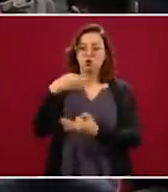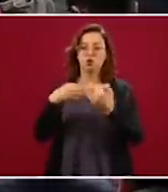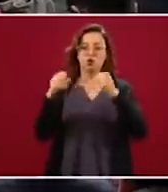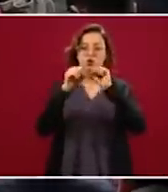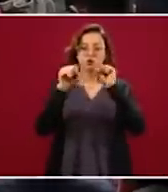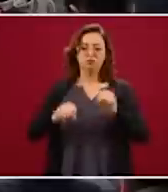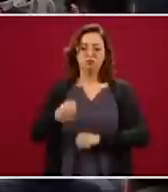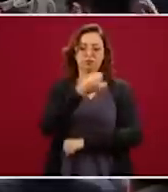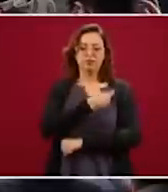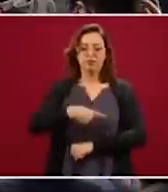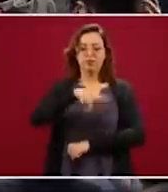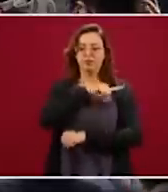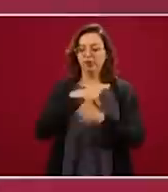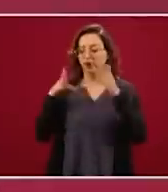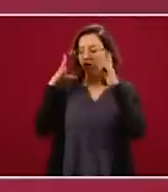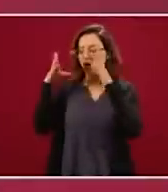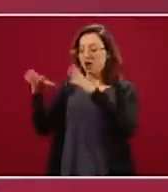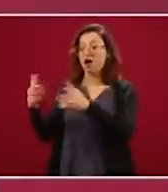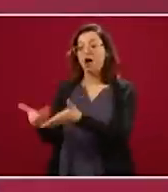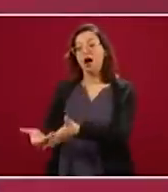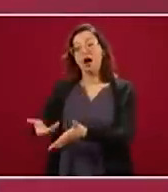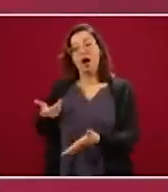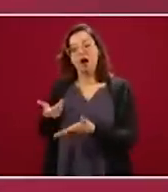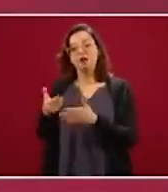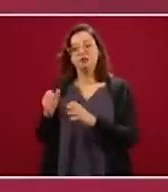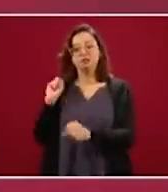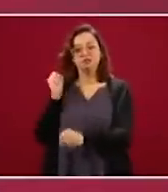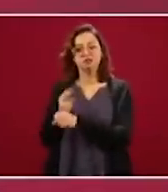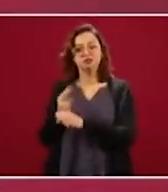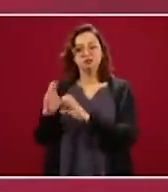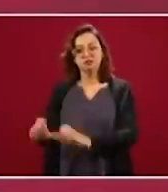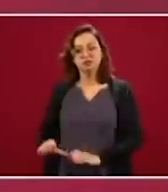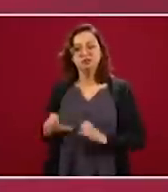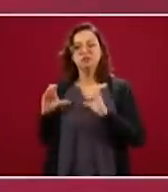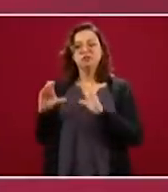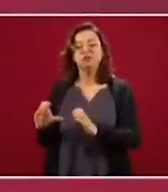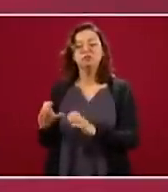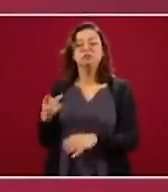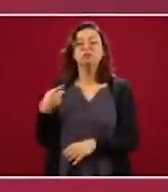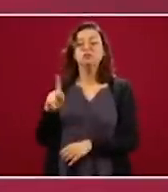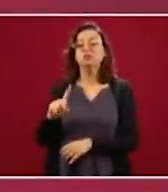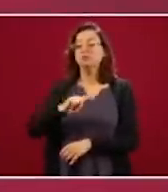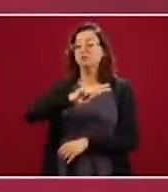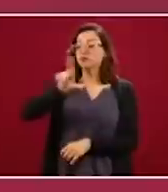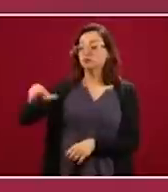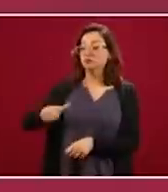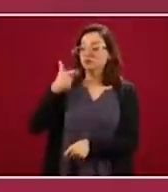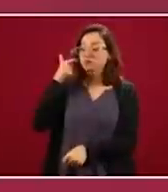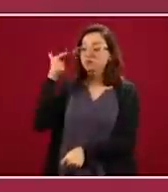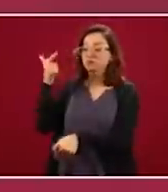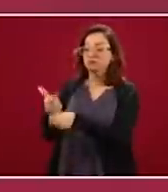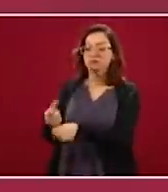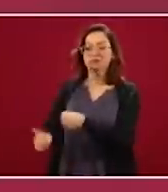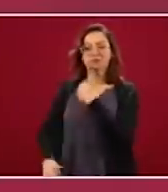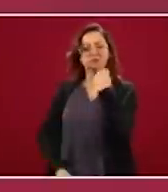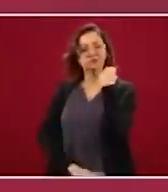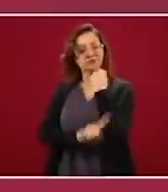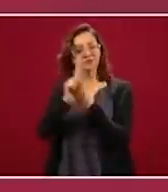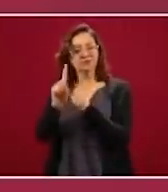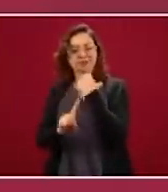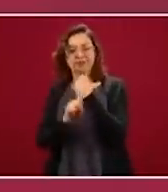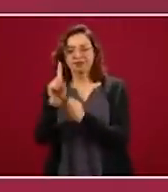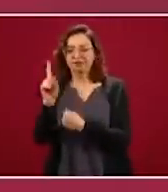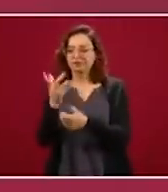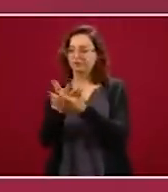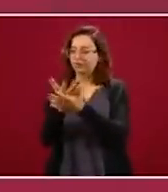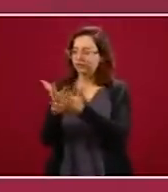de salud orientado a prevenir. Pero una vez ya detectado el problema, que lleva una magnitud muy